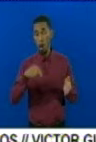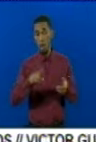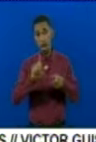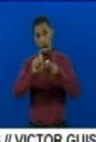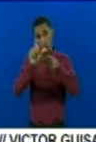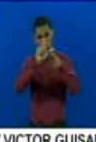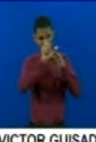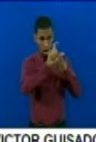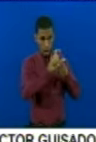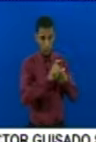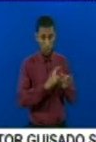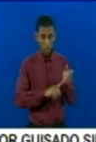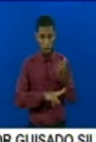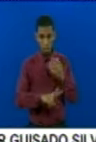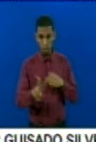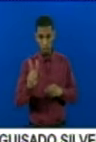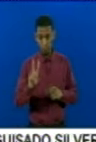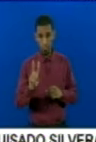de la provincia